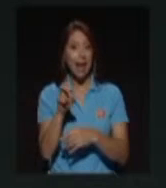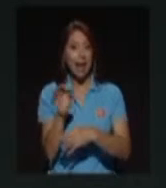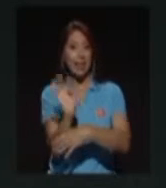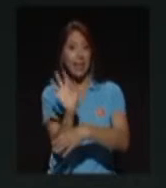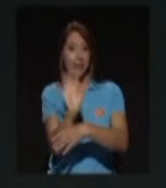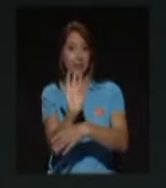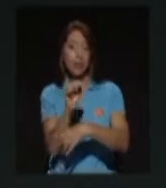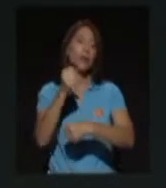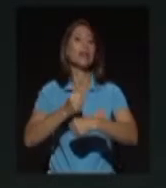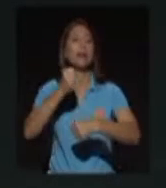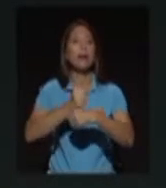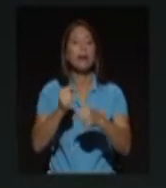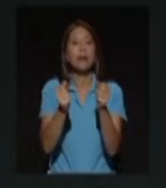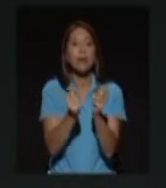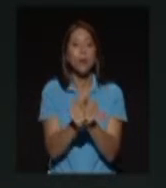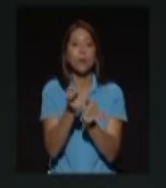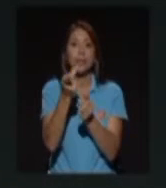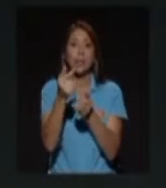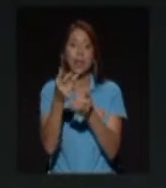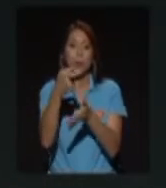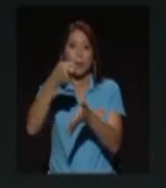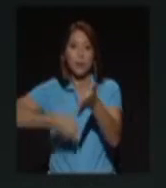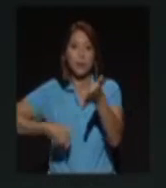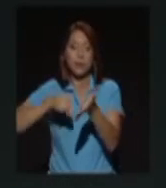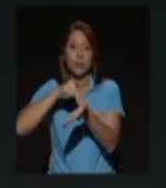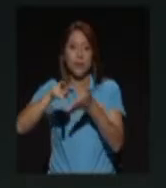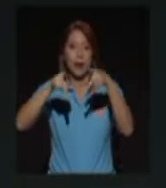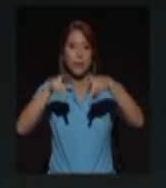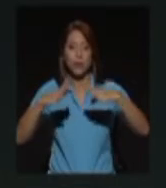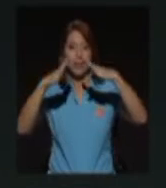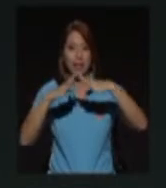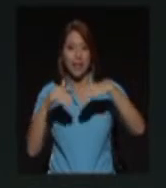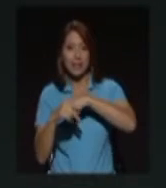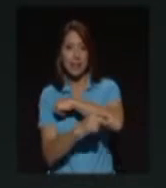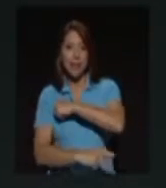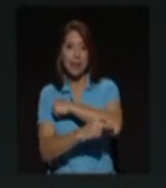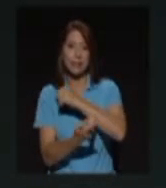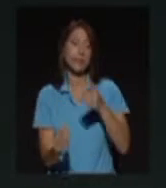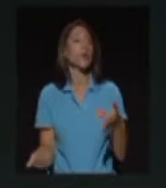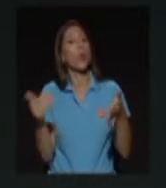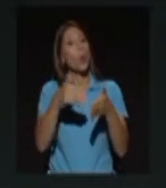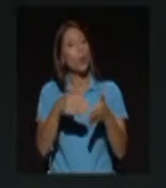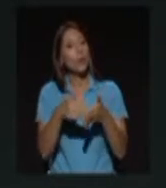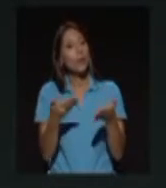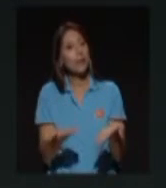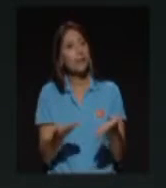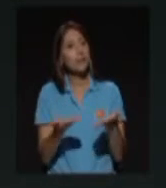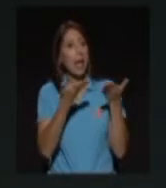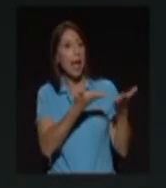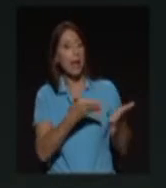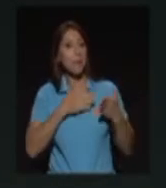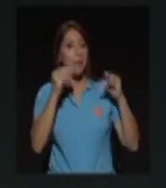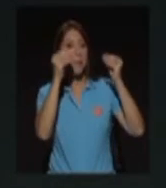televisivo, que se paga con los impuestos que tributan los habitantes de este país, y volvemos a tener a mi maestro